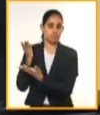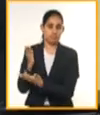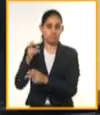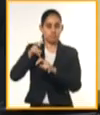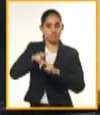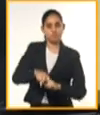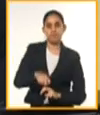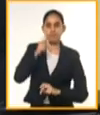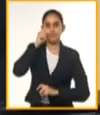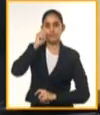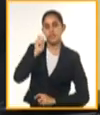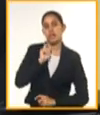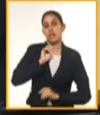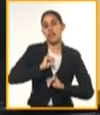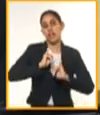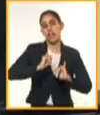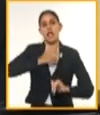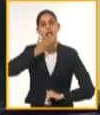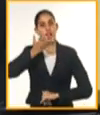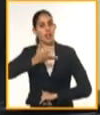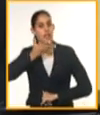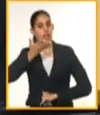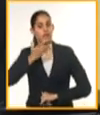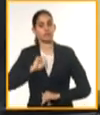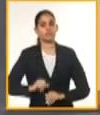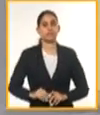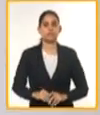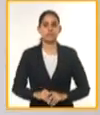Taladriz para escuchar su comentario en nuestra mesa redonda.